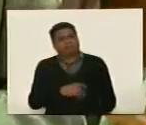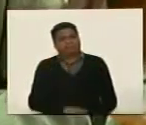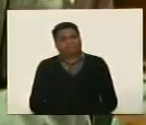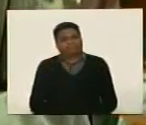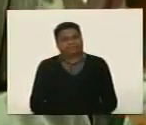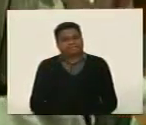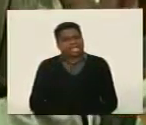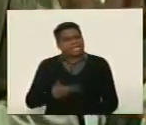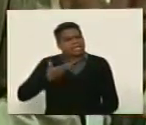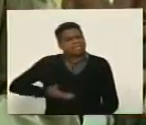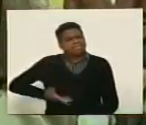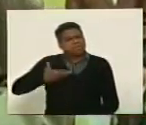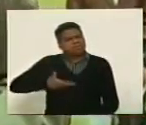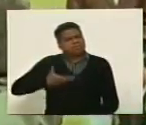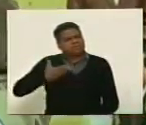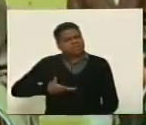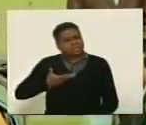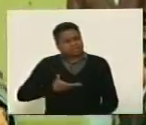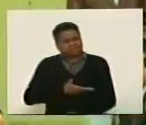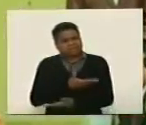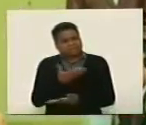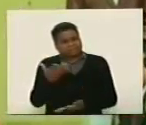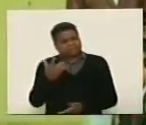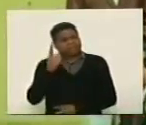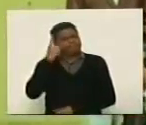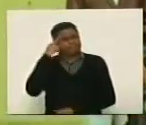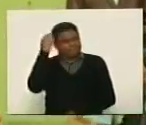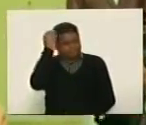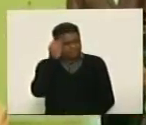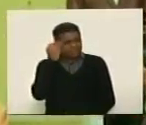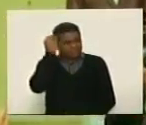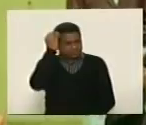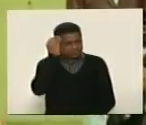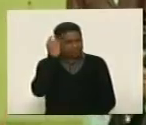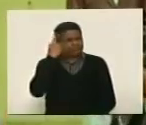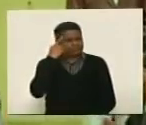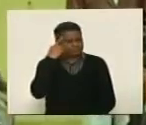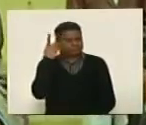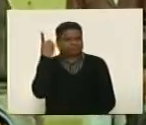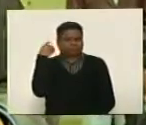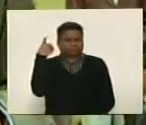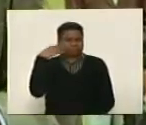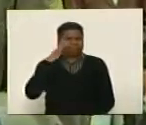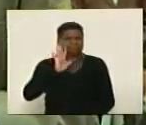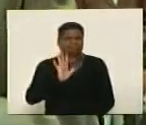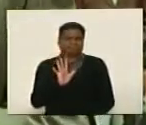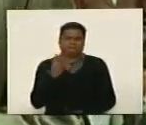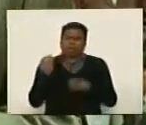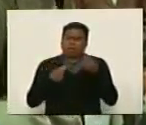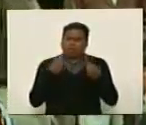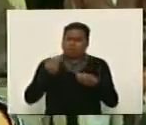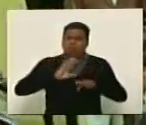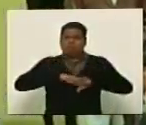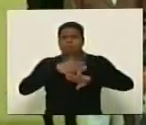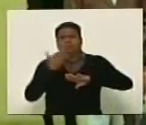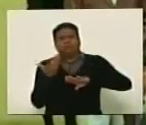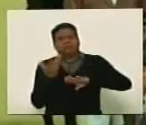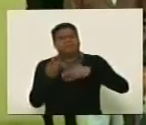Y es importante que contextualicemos en qué marco hacemos esto y para qué lo